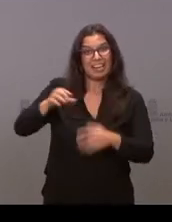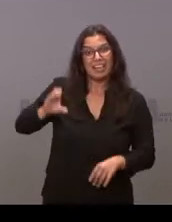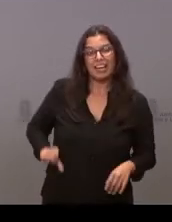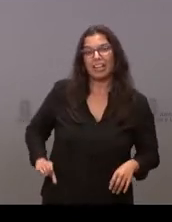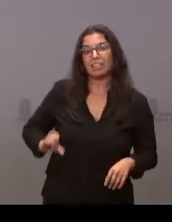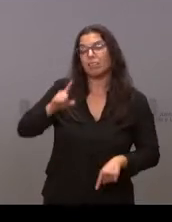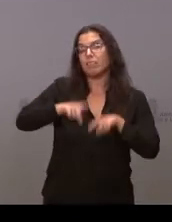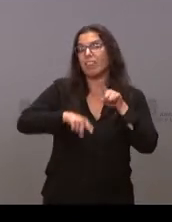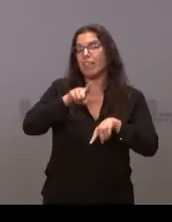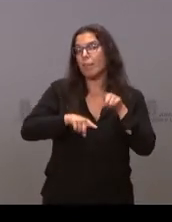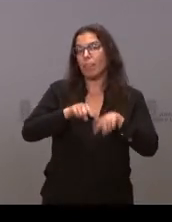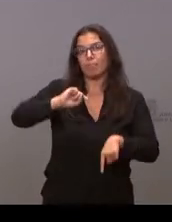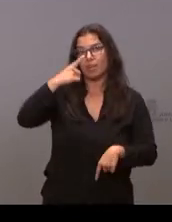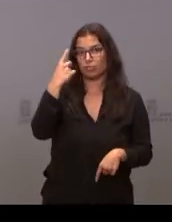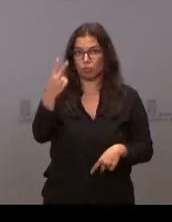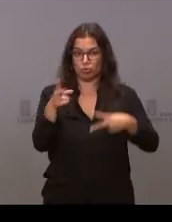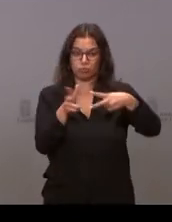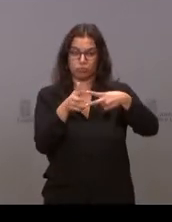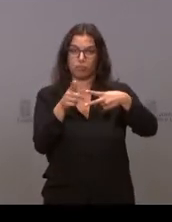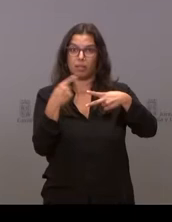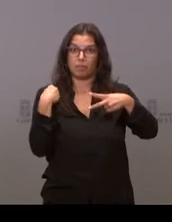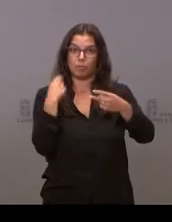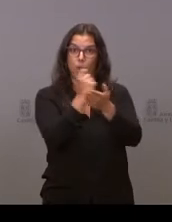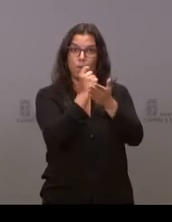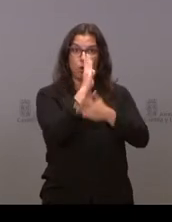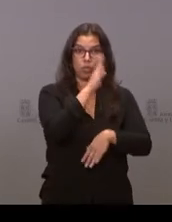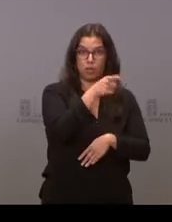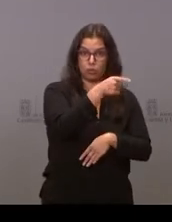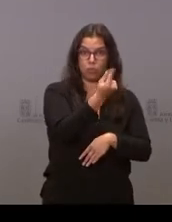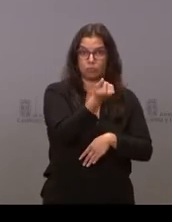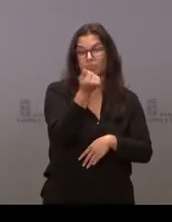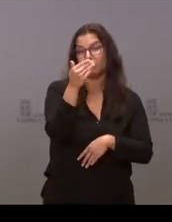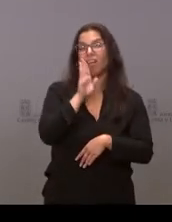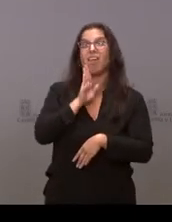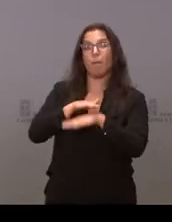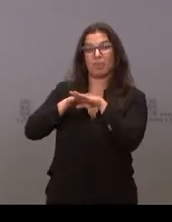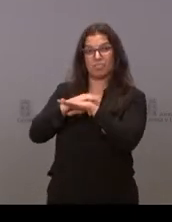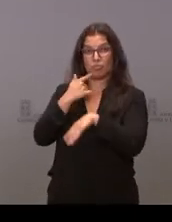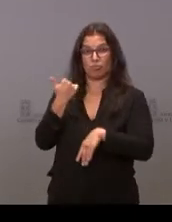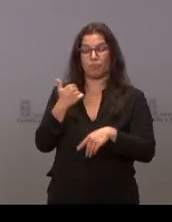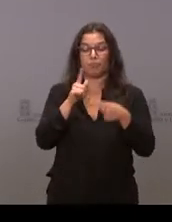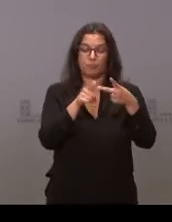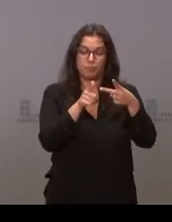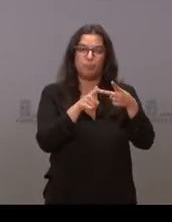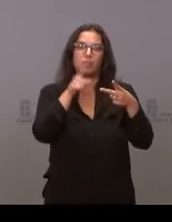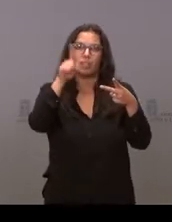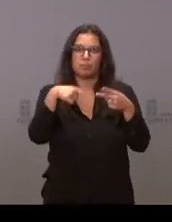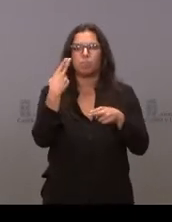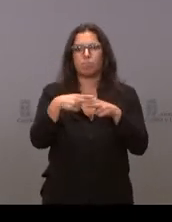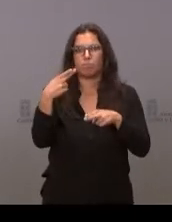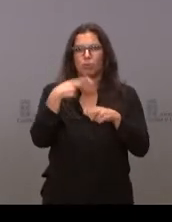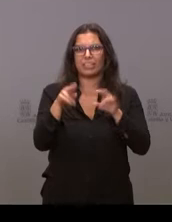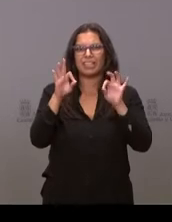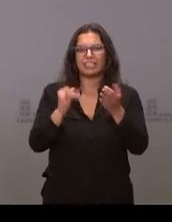fundamentalmente de dos factores: los precios pagados a los productores, el ministro se refería a ello, y la propia política